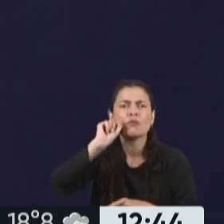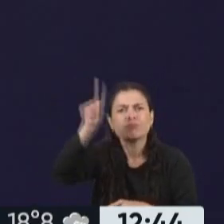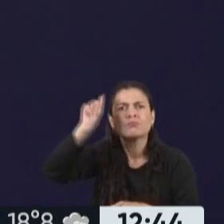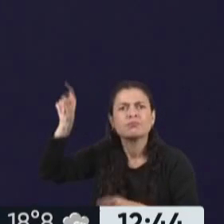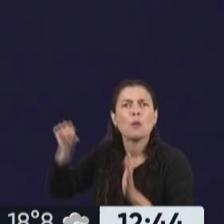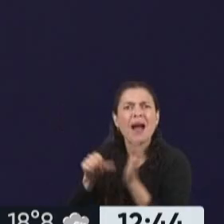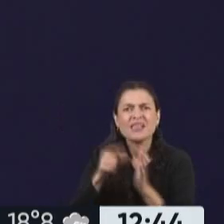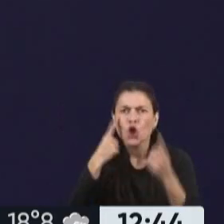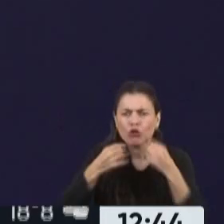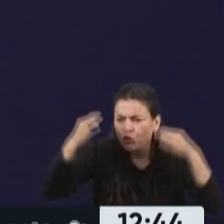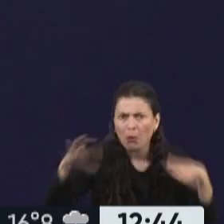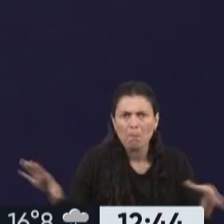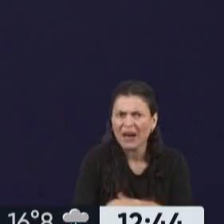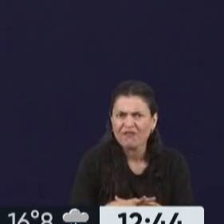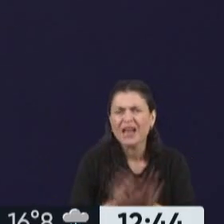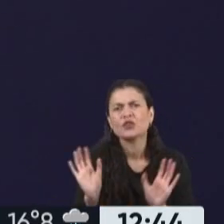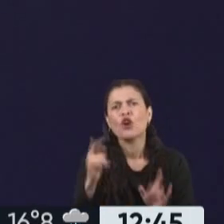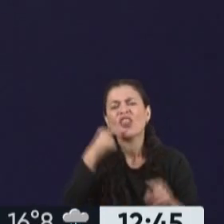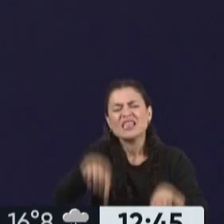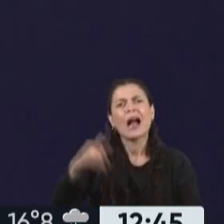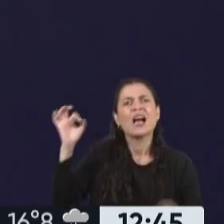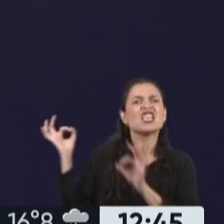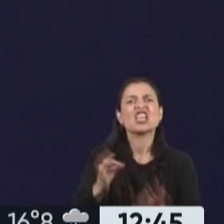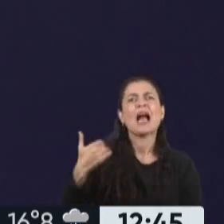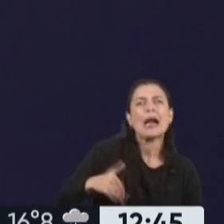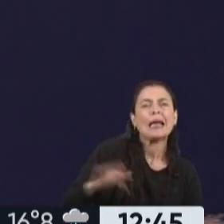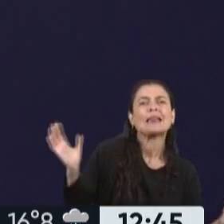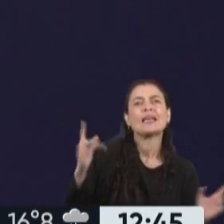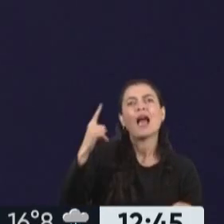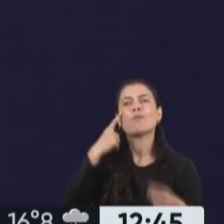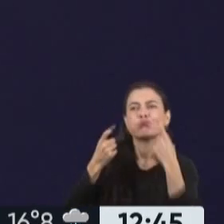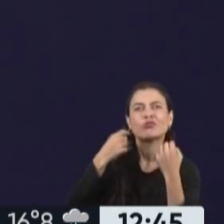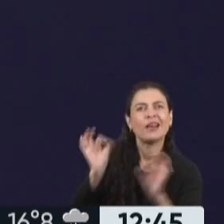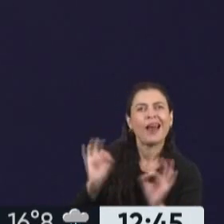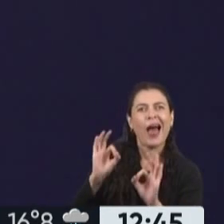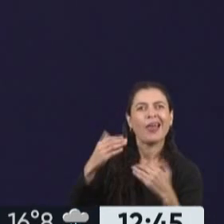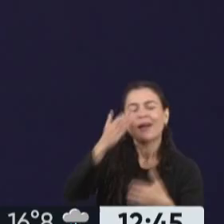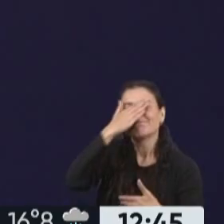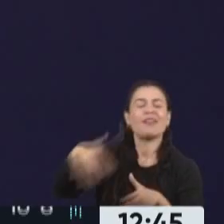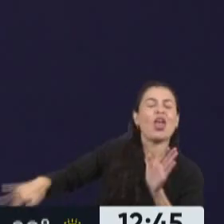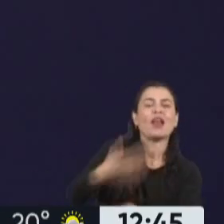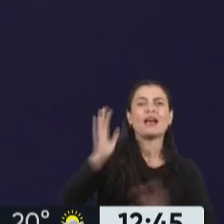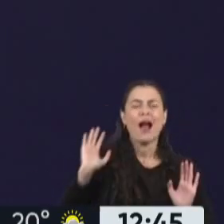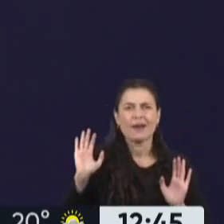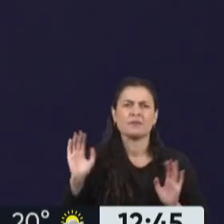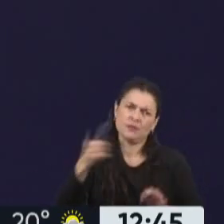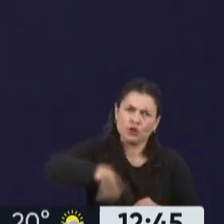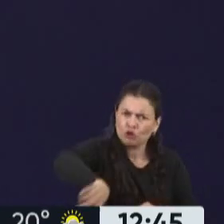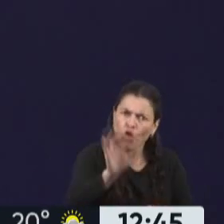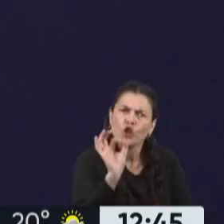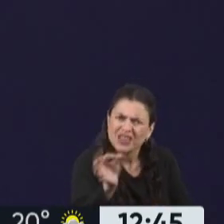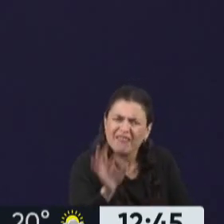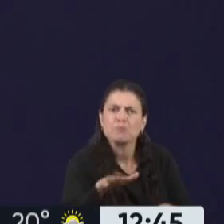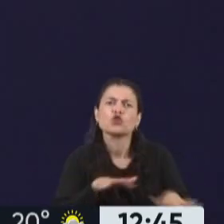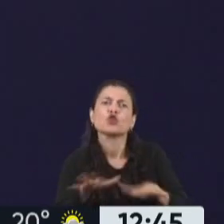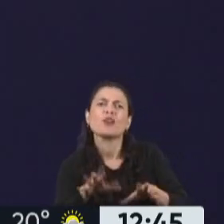Acá llaman la atención varias cosas. Cualquiera que tiene mínimo conocimiento de cómo funciona al menos